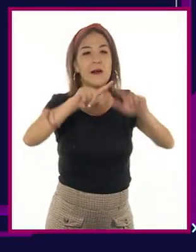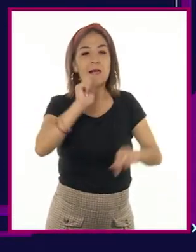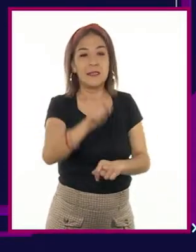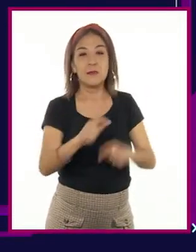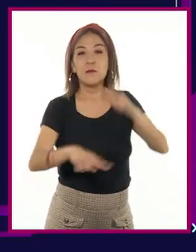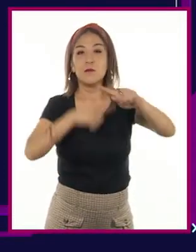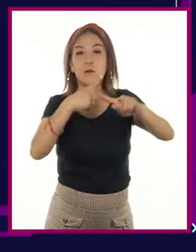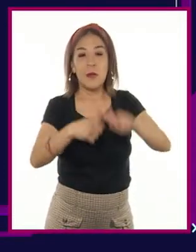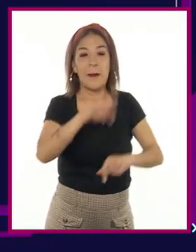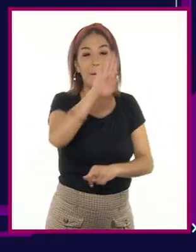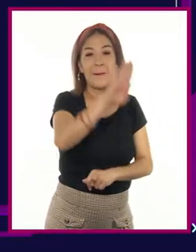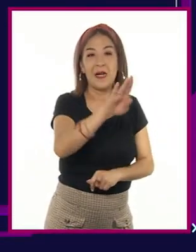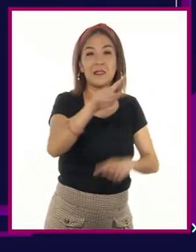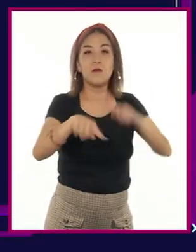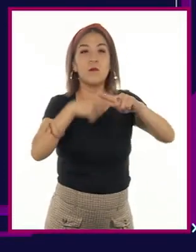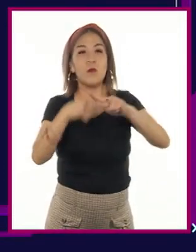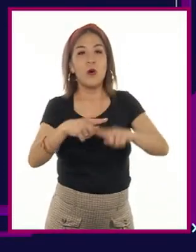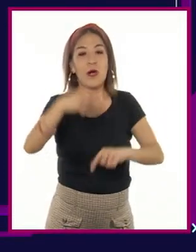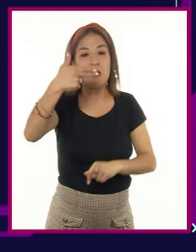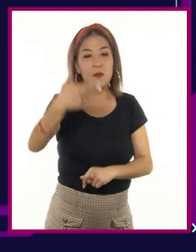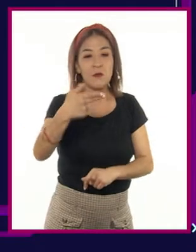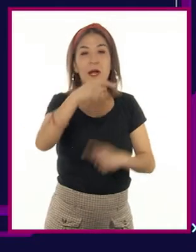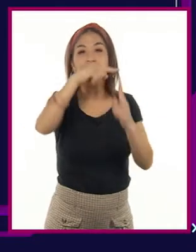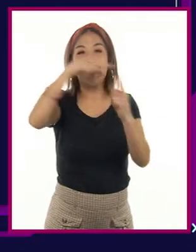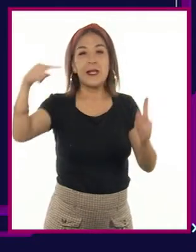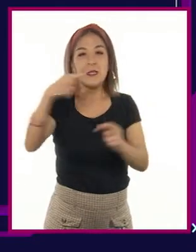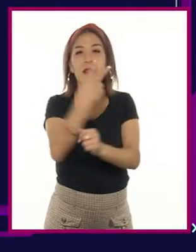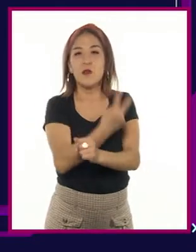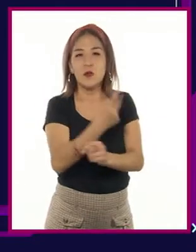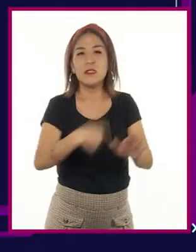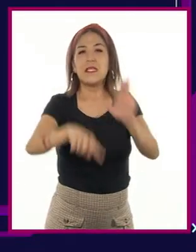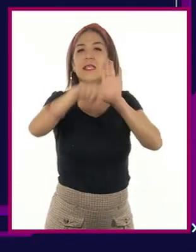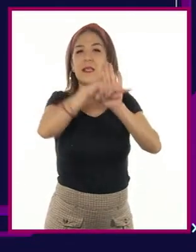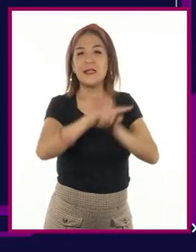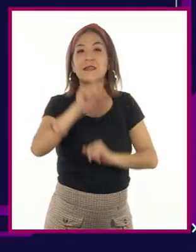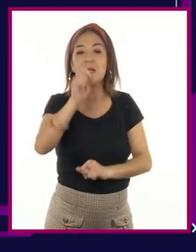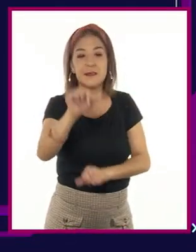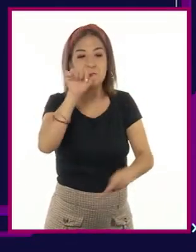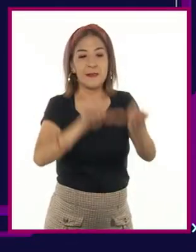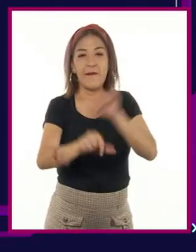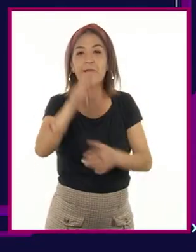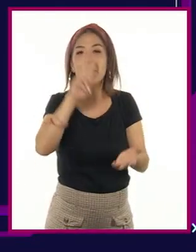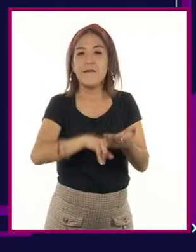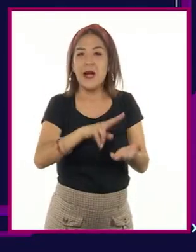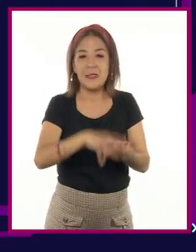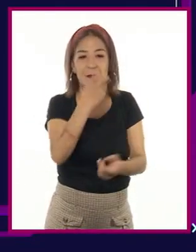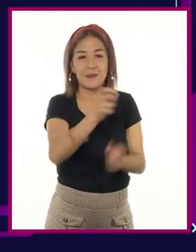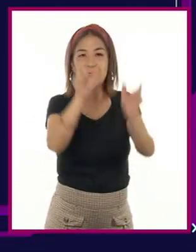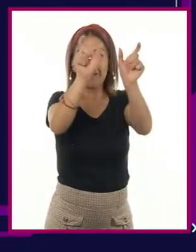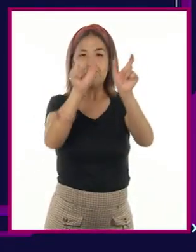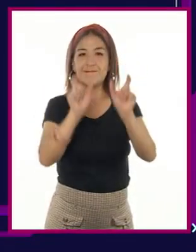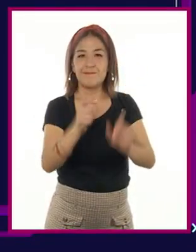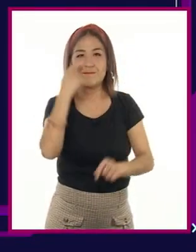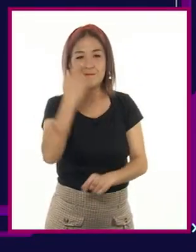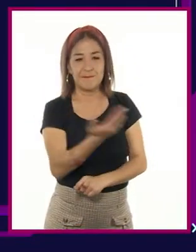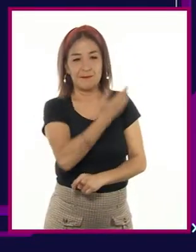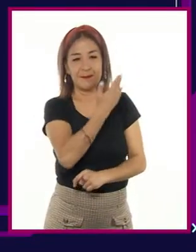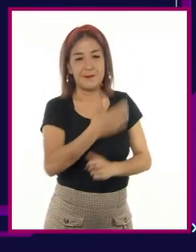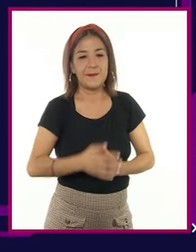la base por altura entre 2 lo que resta por hacer es sustituir los datos en la fórmula de la siguiente